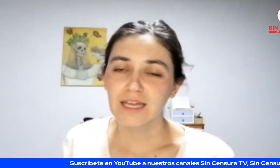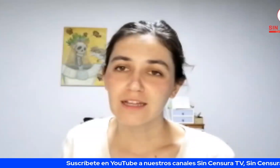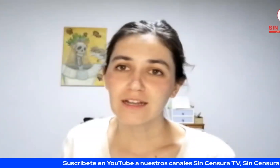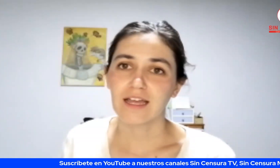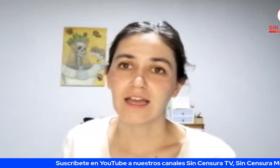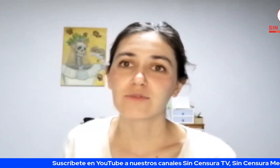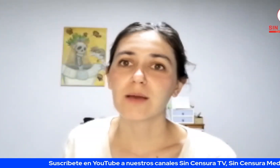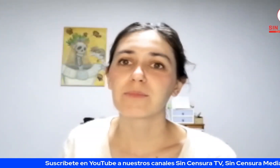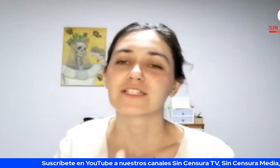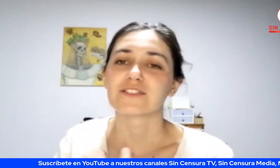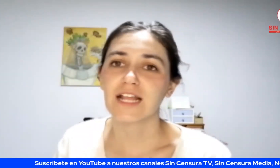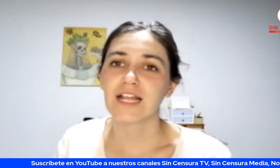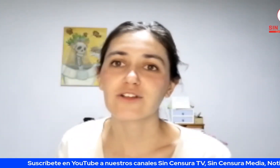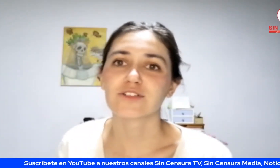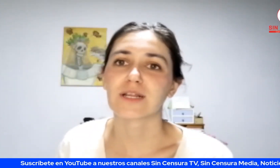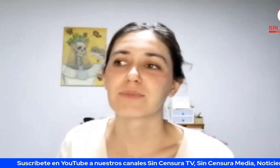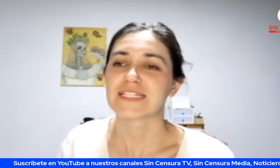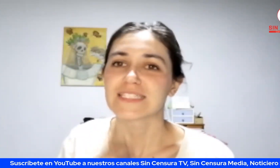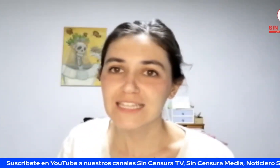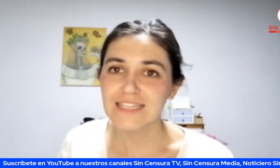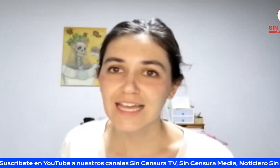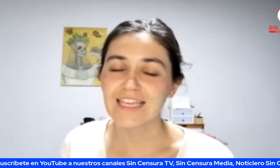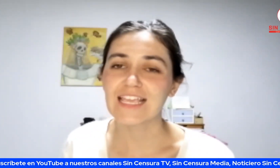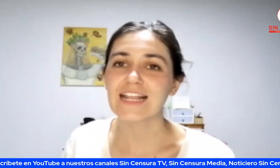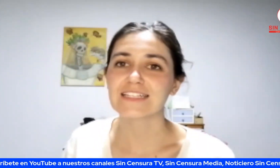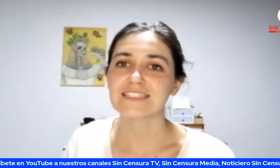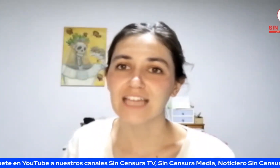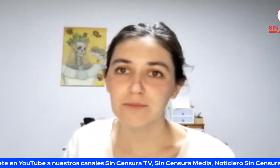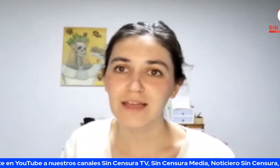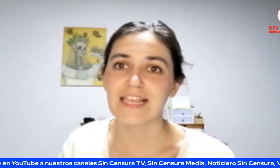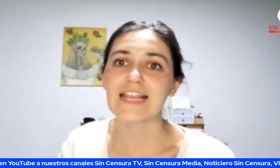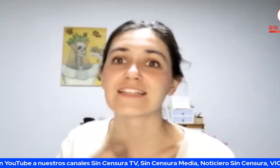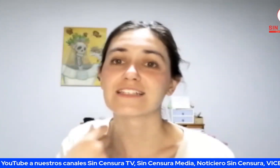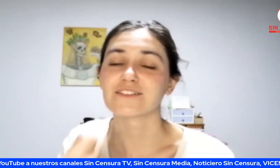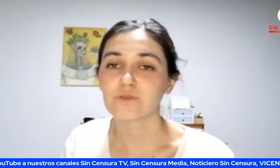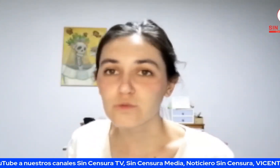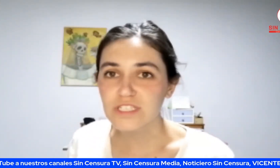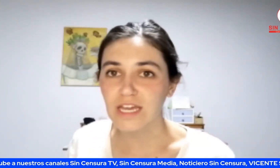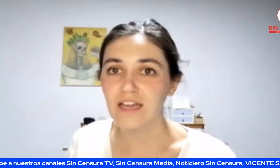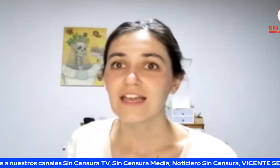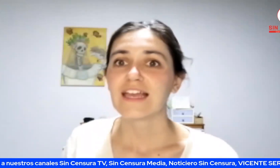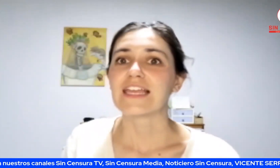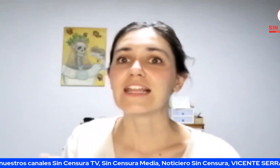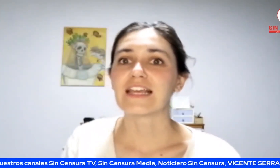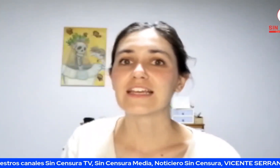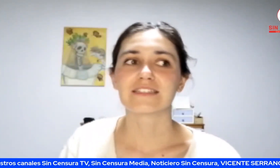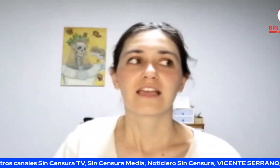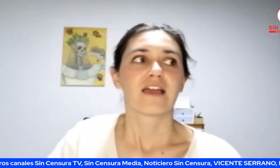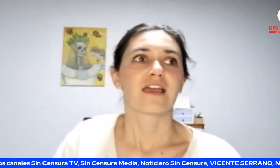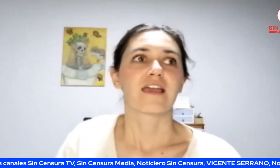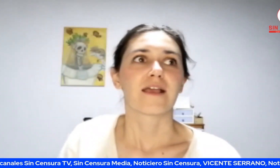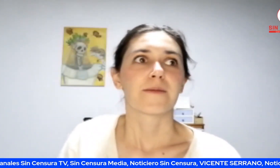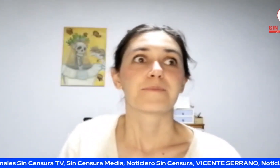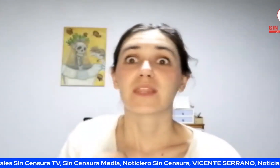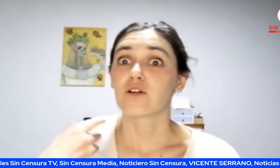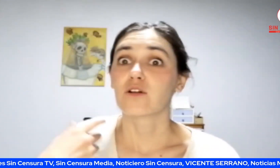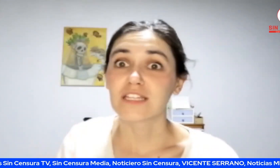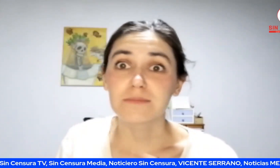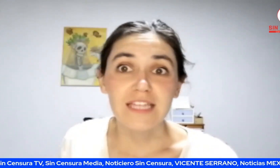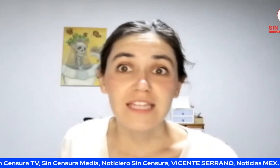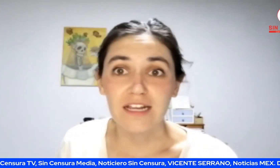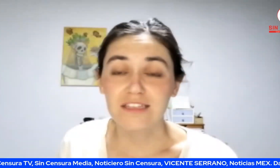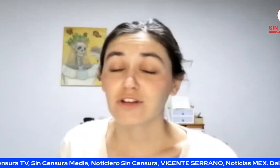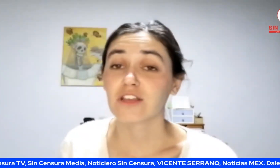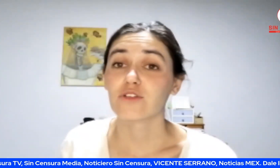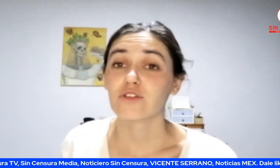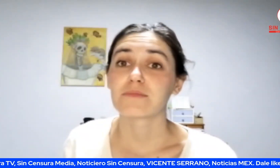vez vean a una persona que los representa y les llama y les escucha y les